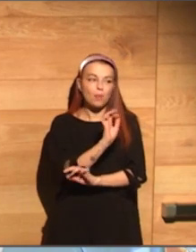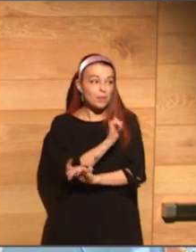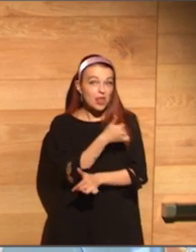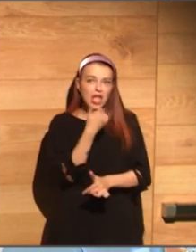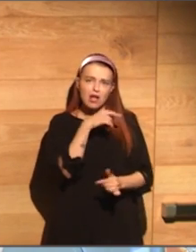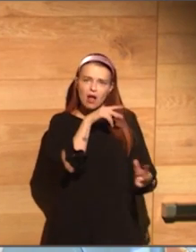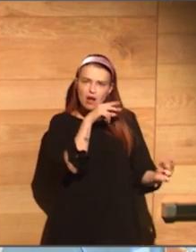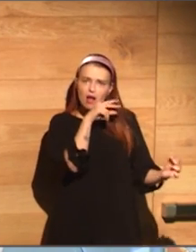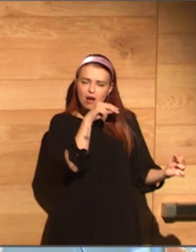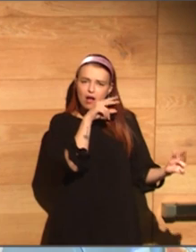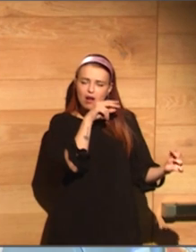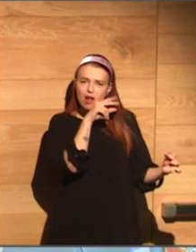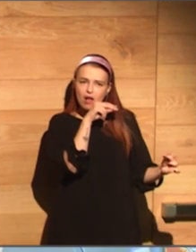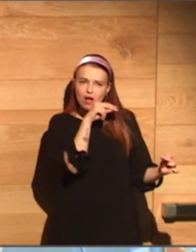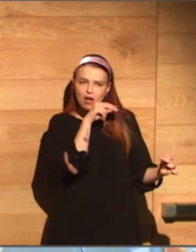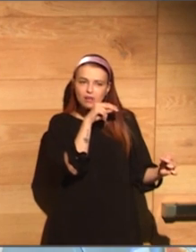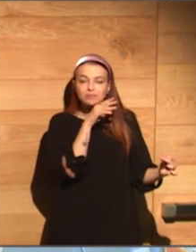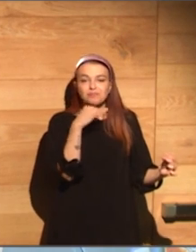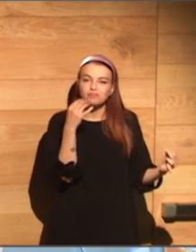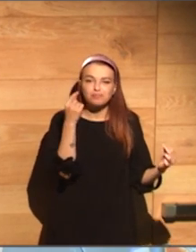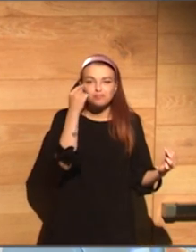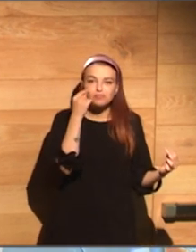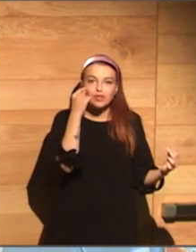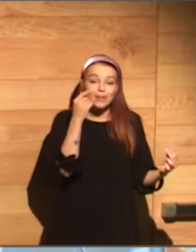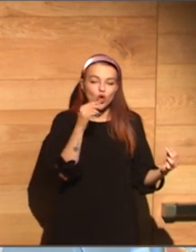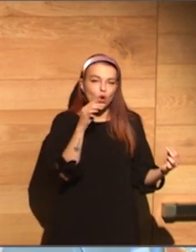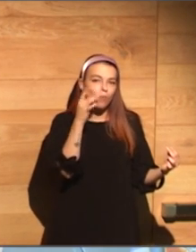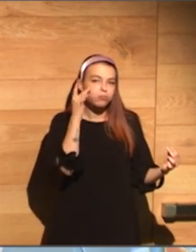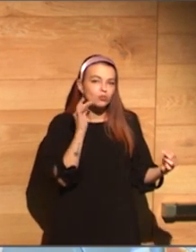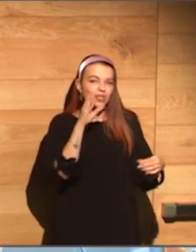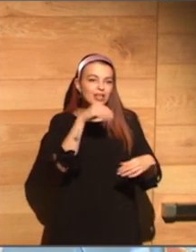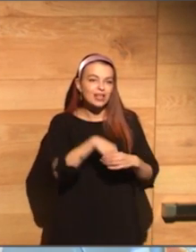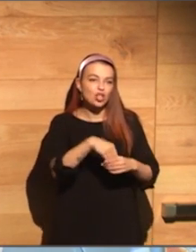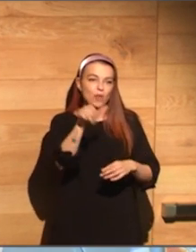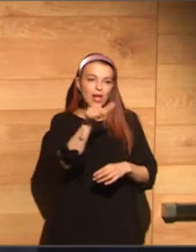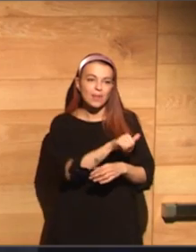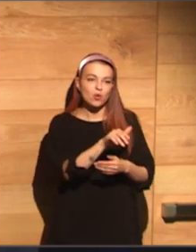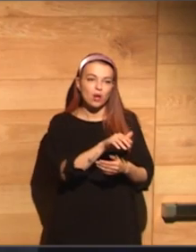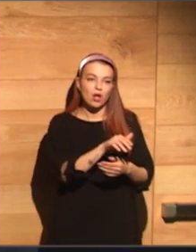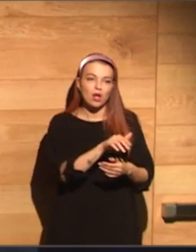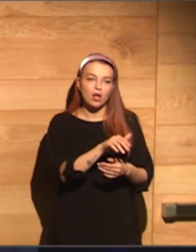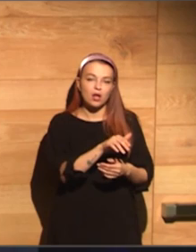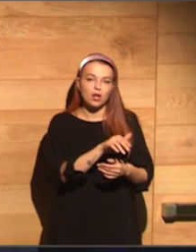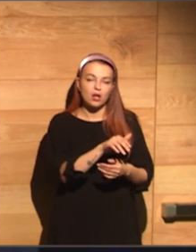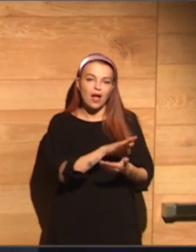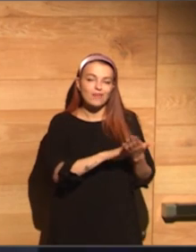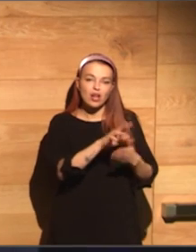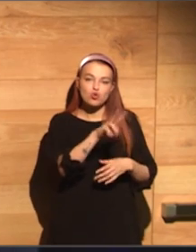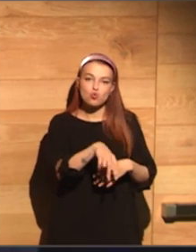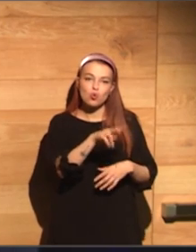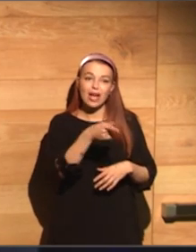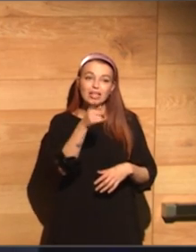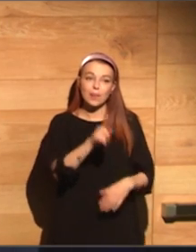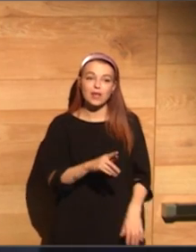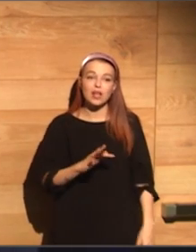intuía, pero no se veía tan claramente plasmado. Sí. Y no, en este caso, además, la mano, Juan, tenían la asesoría directa de